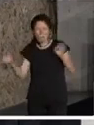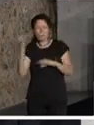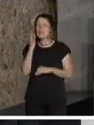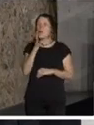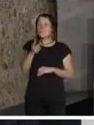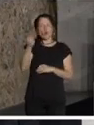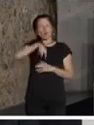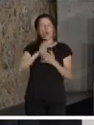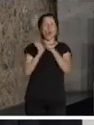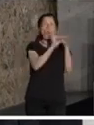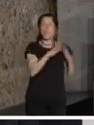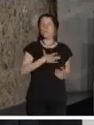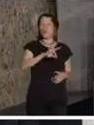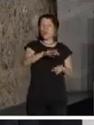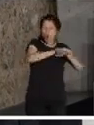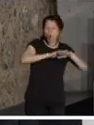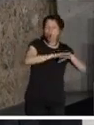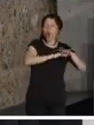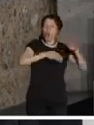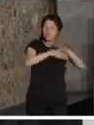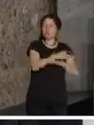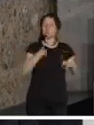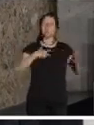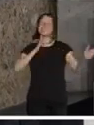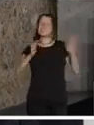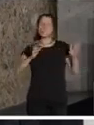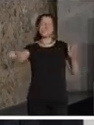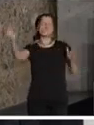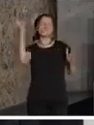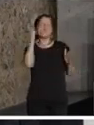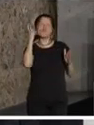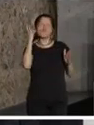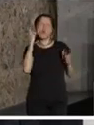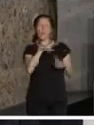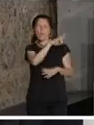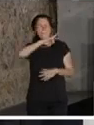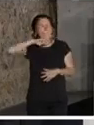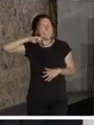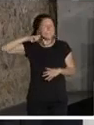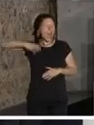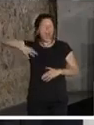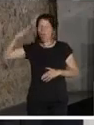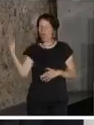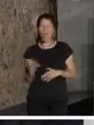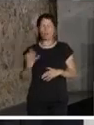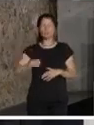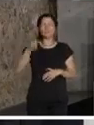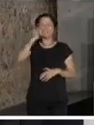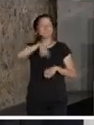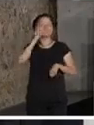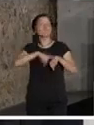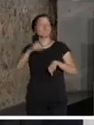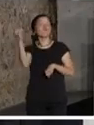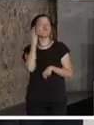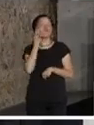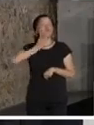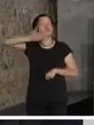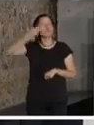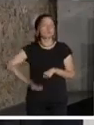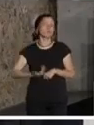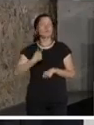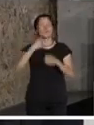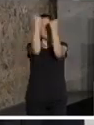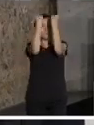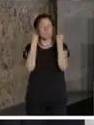porque con unidas podemos en los gobiernos el tiempo de las mujeres es valioso el tiempo de las mujeres importa y las instituciones